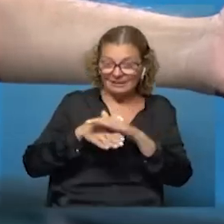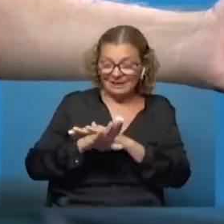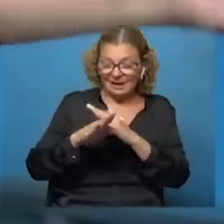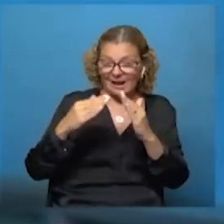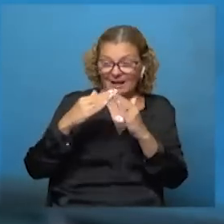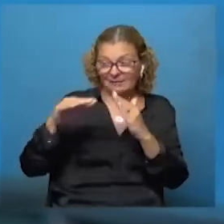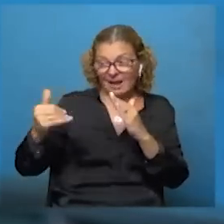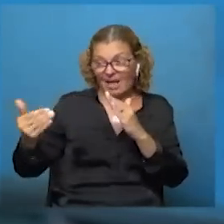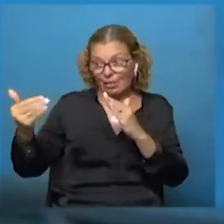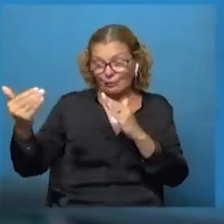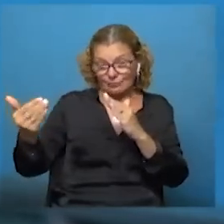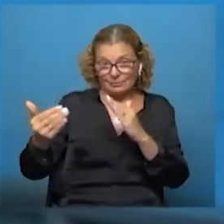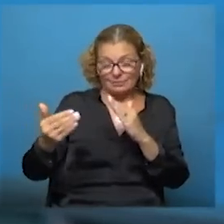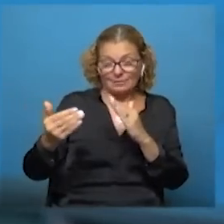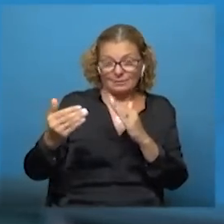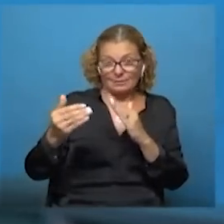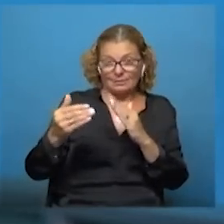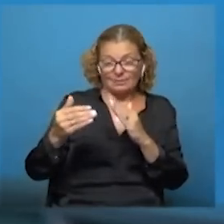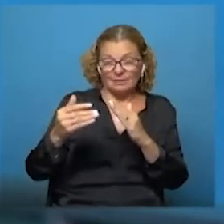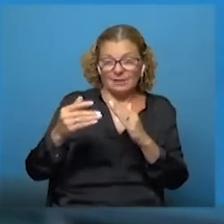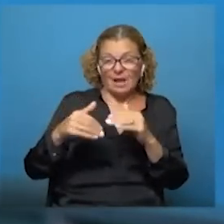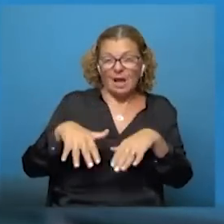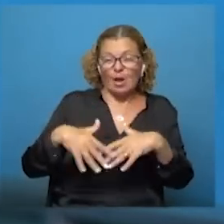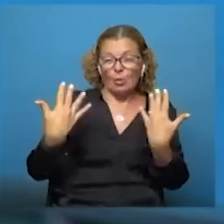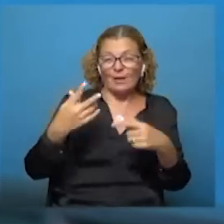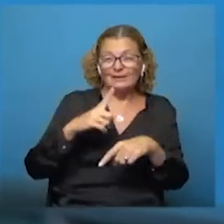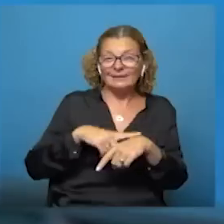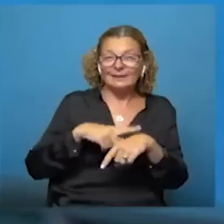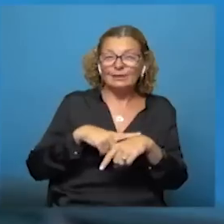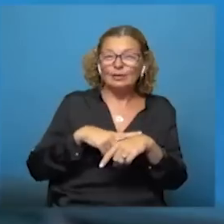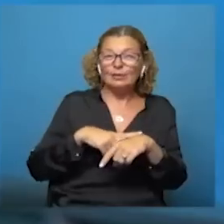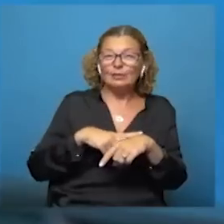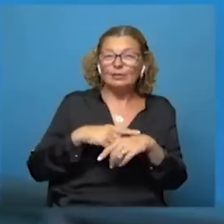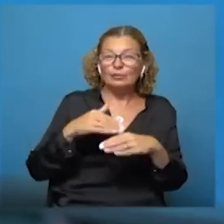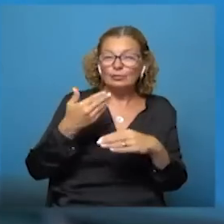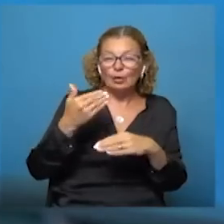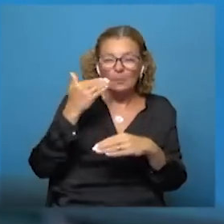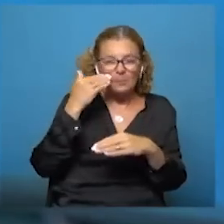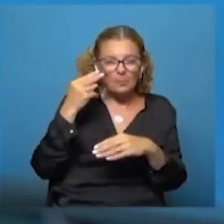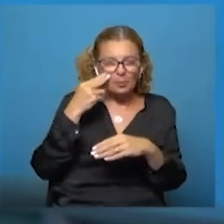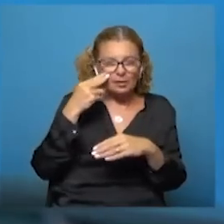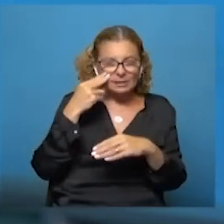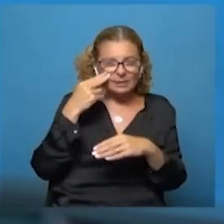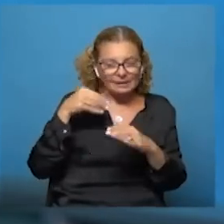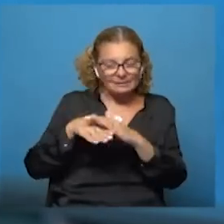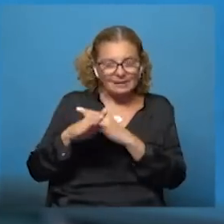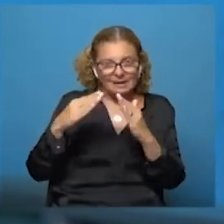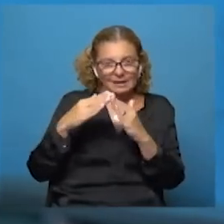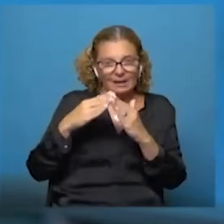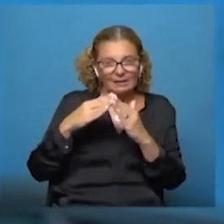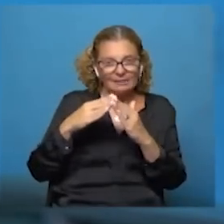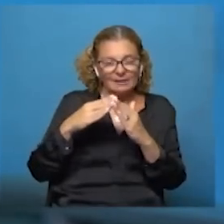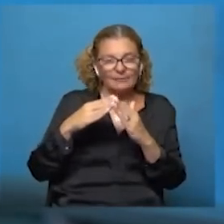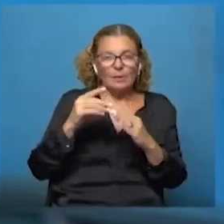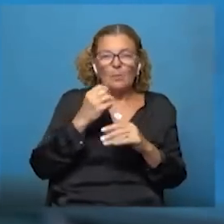allanamiento Ah pero eso puede pasar a cualquier hora es verdad todo lo traumático que puede representar un allanamiento en esa finca